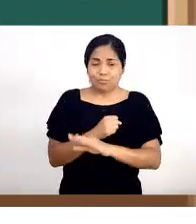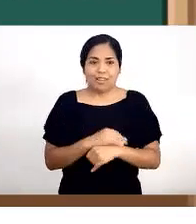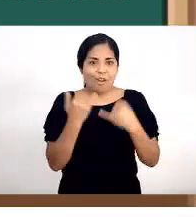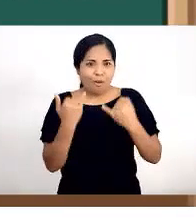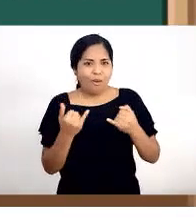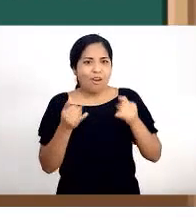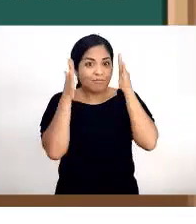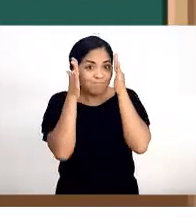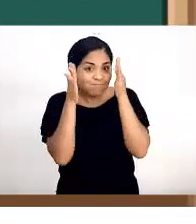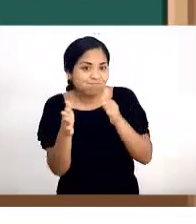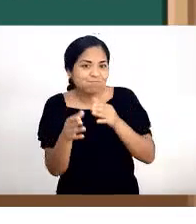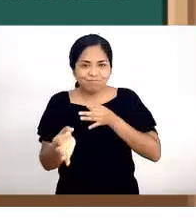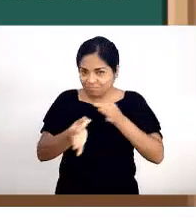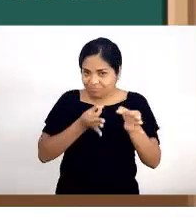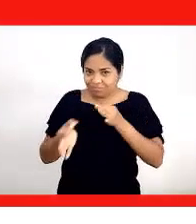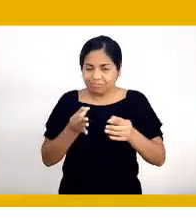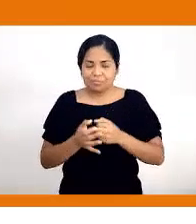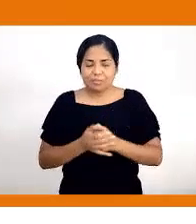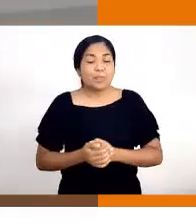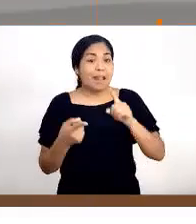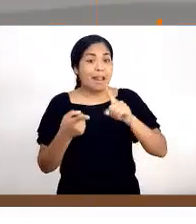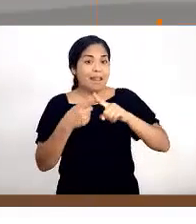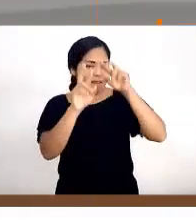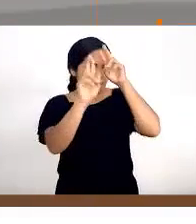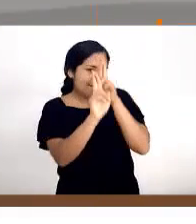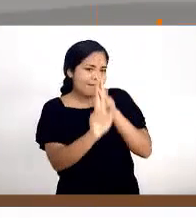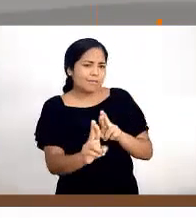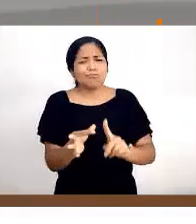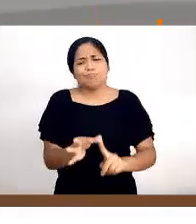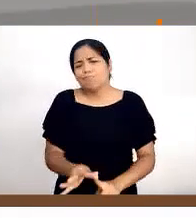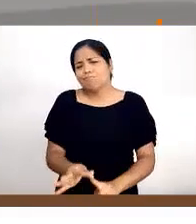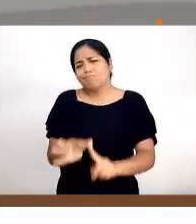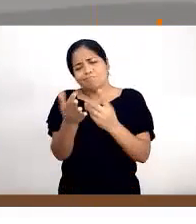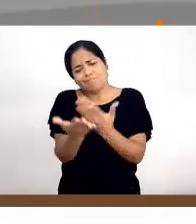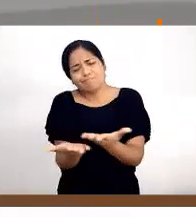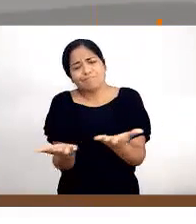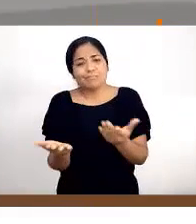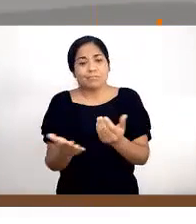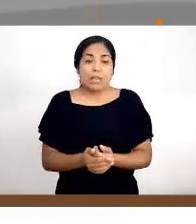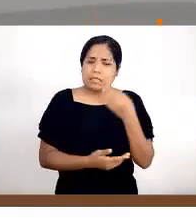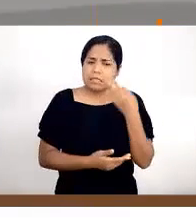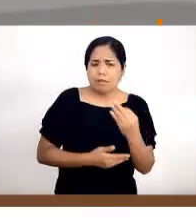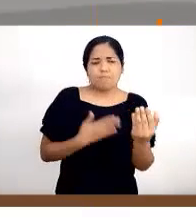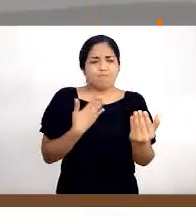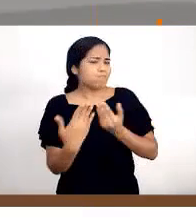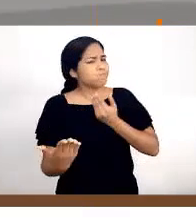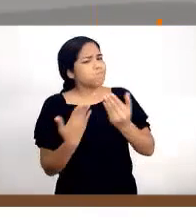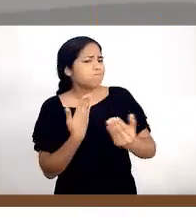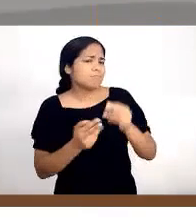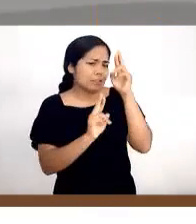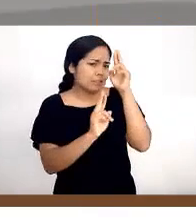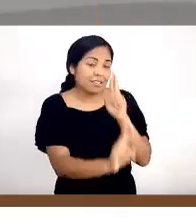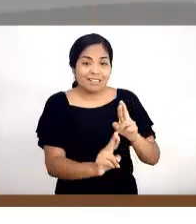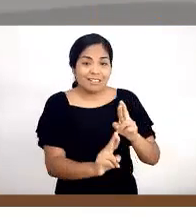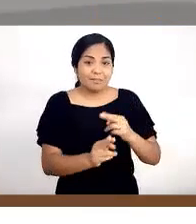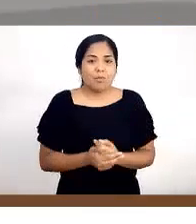atención, estos son los elementos de nuestra fórmula. ¡Respeto! Eres muy especial para Save the Children, por eso te trataremos con